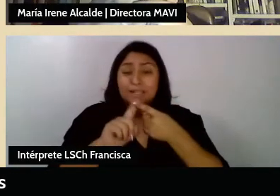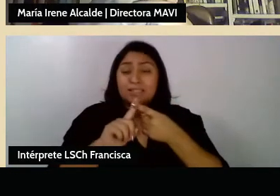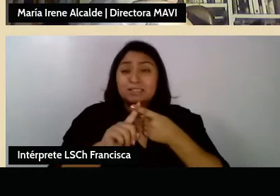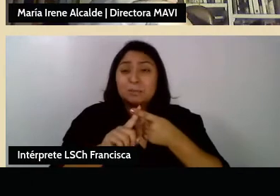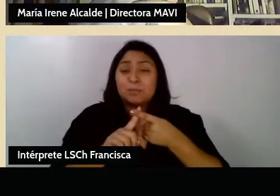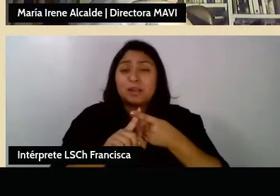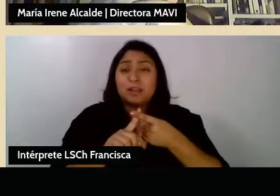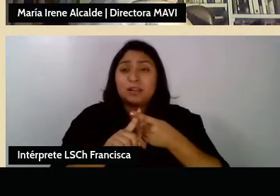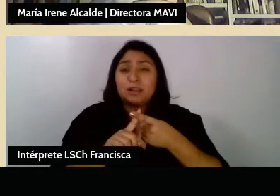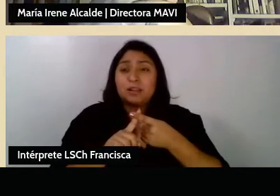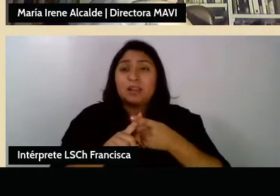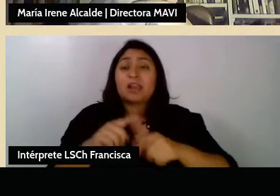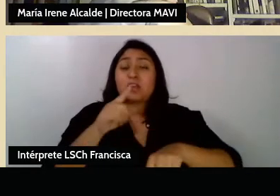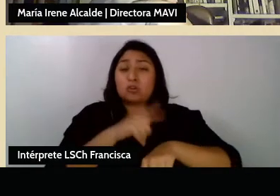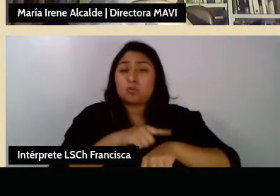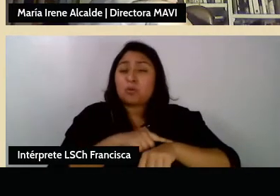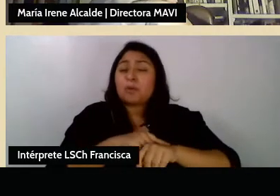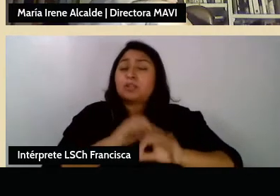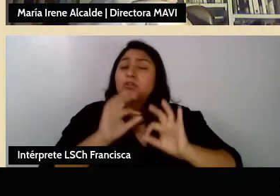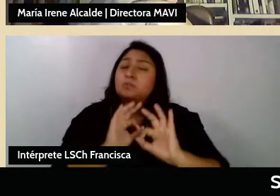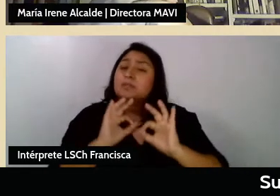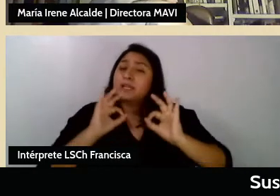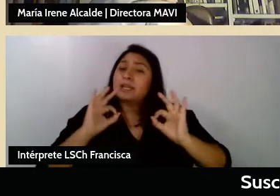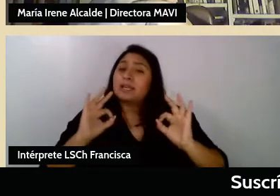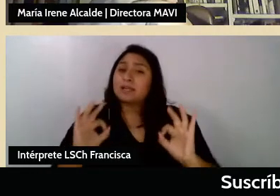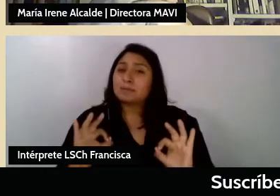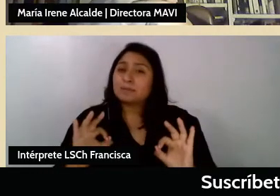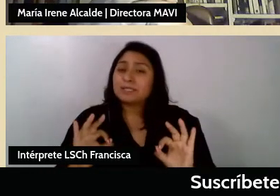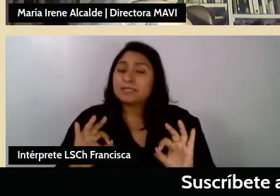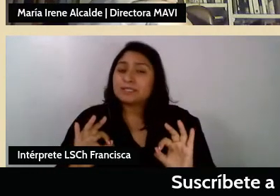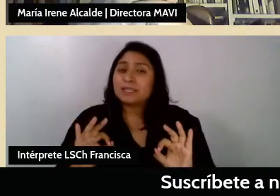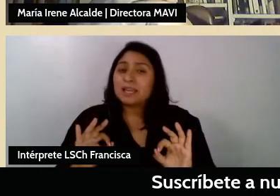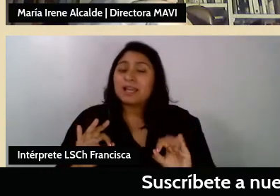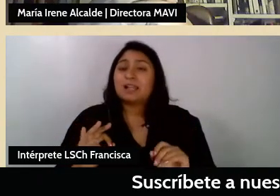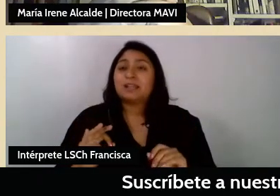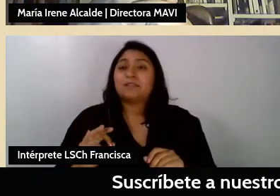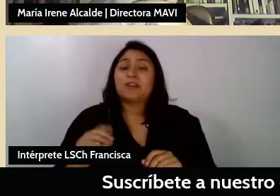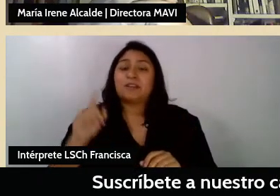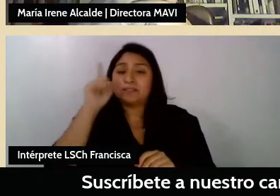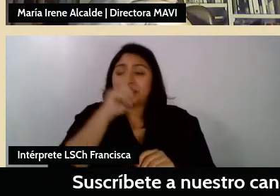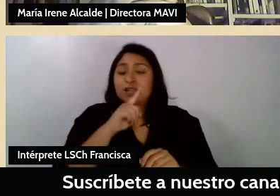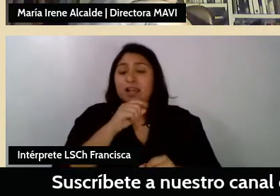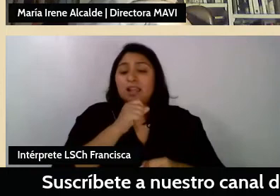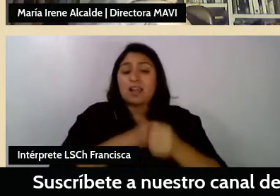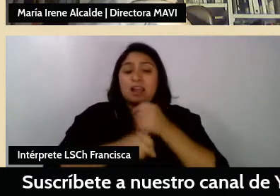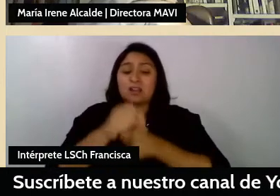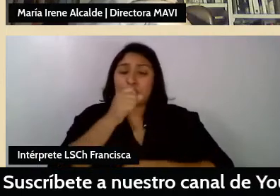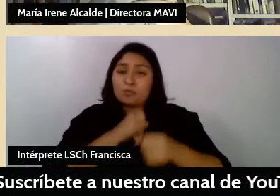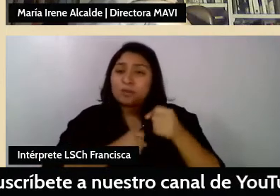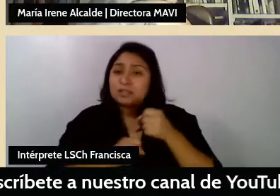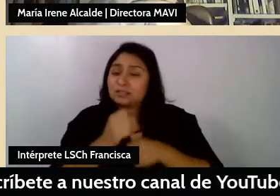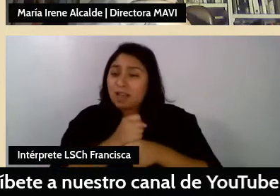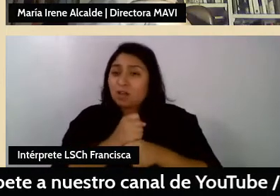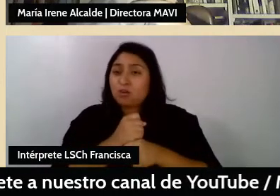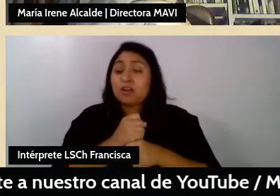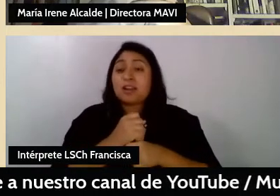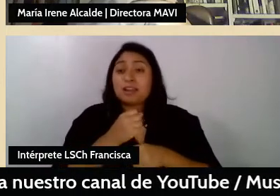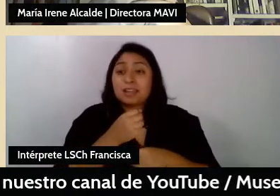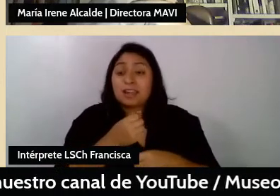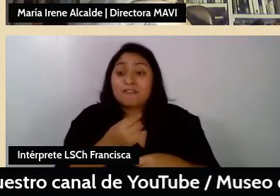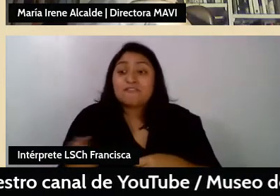momento bastante, digamos, particular, como fue a finales del año pasado, cuando de alguna manera nos volvimos a encontrar en la